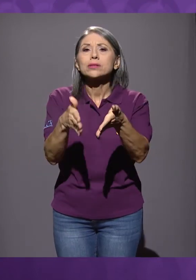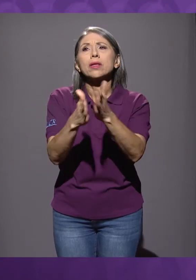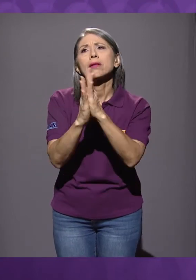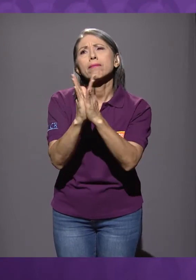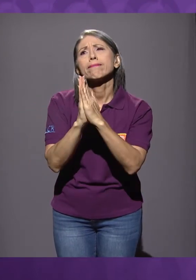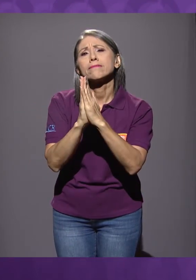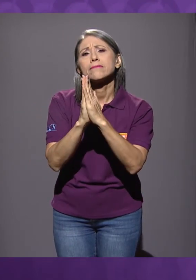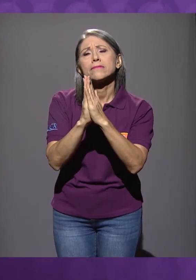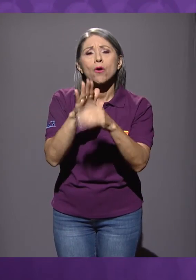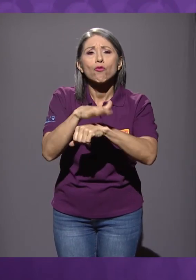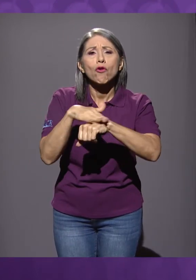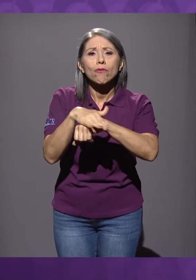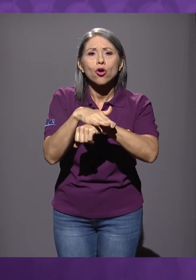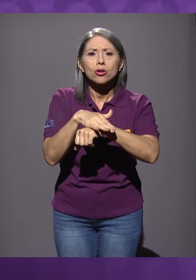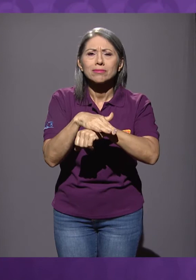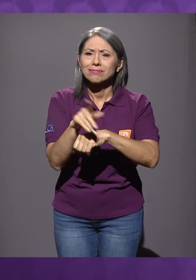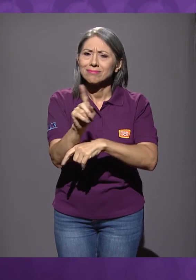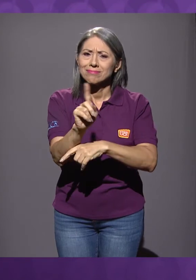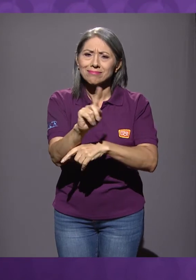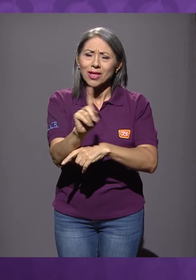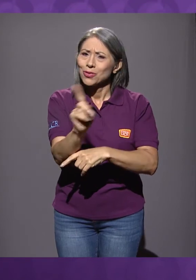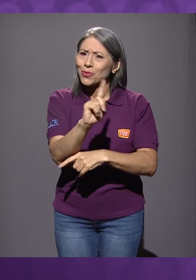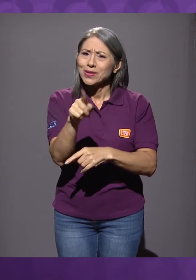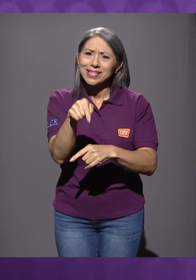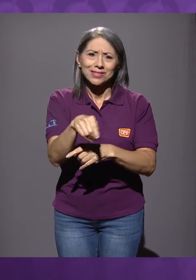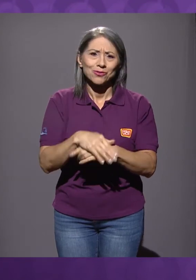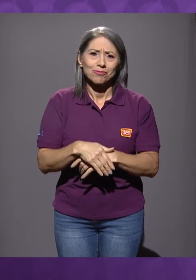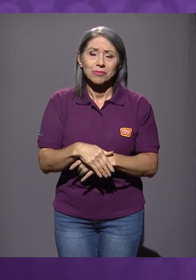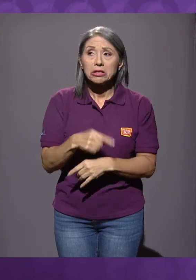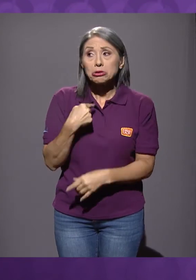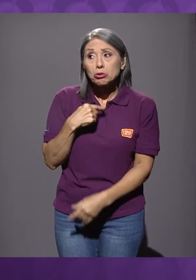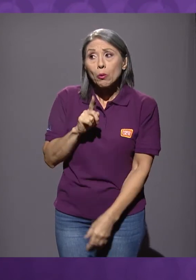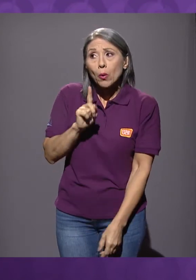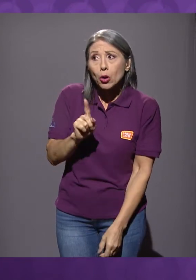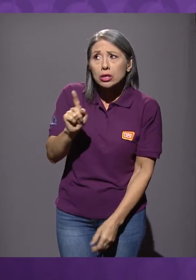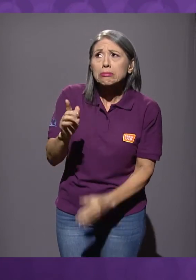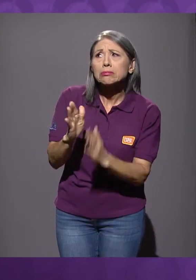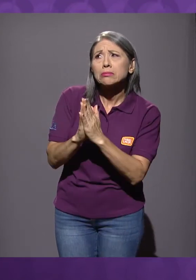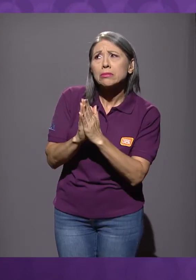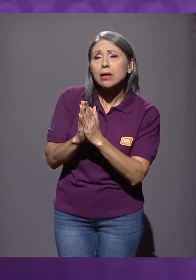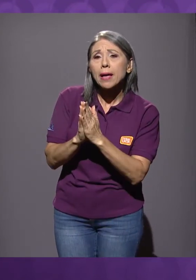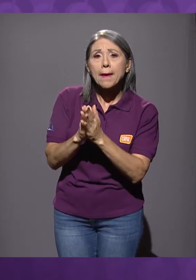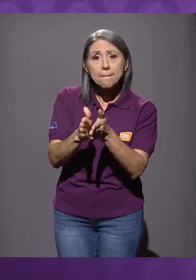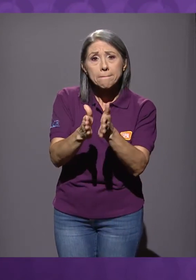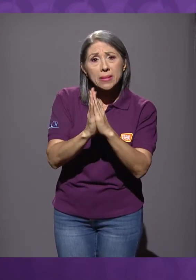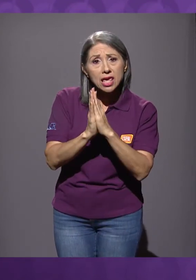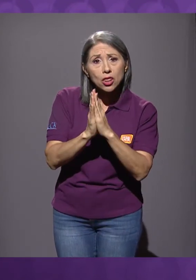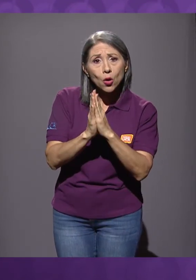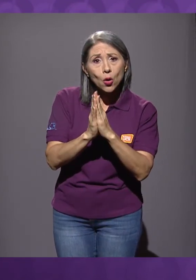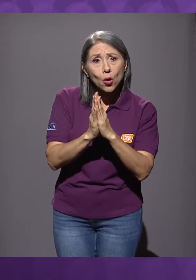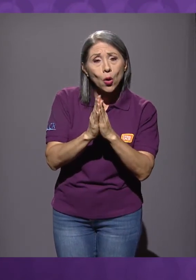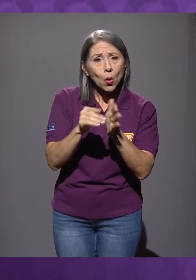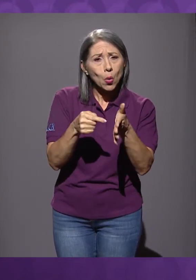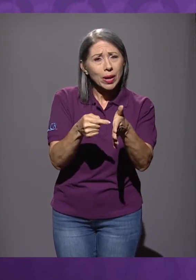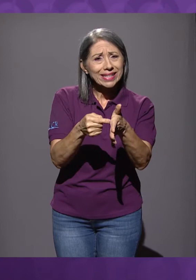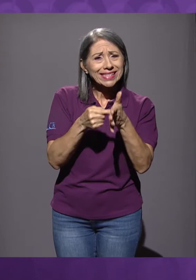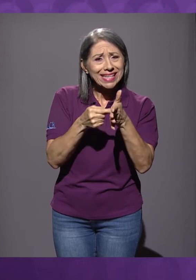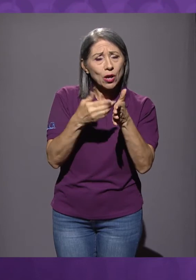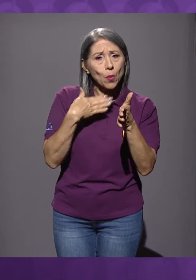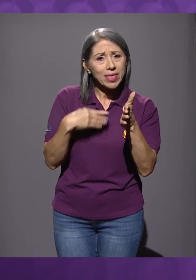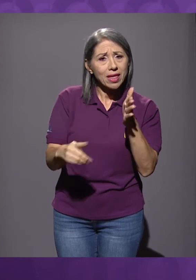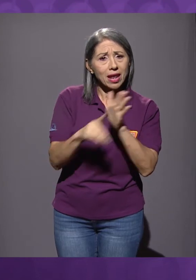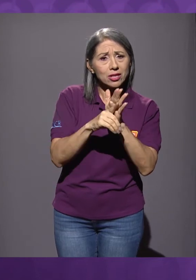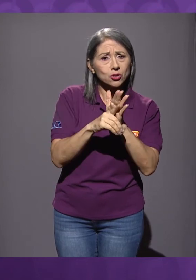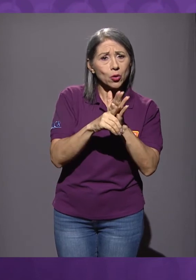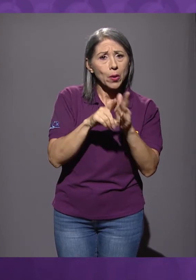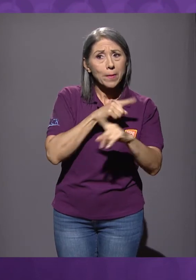favor, ¿verdad? Porque a veces hay una sensación de que es un favor, entonces yo voy, pido o exijo mi derecho, y la